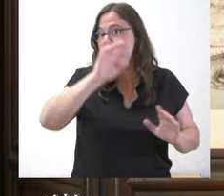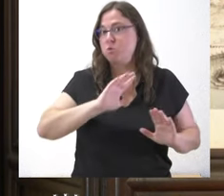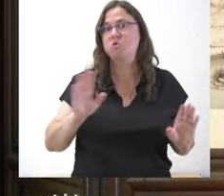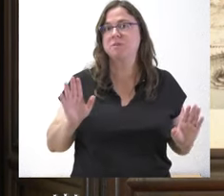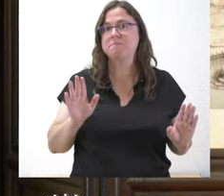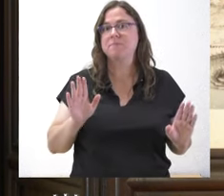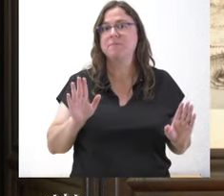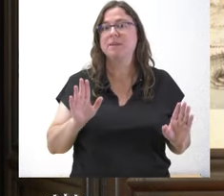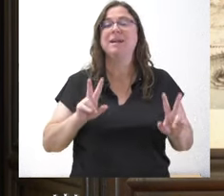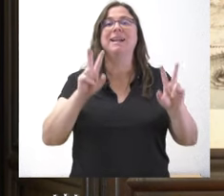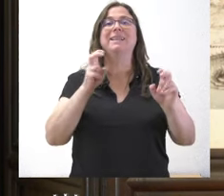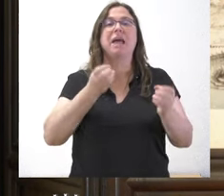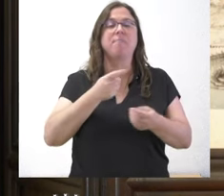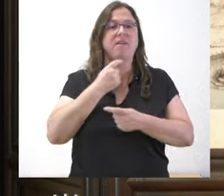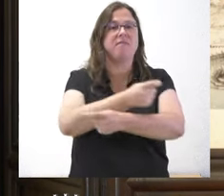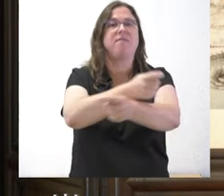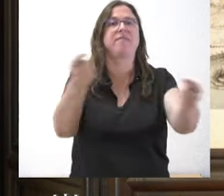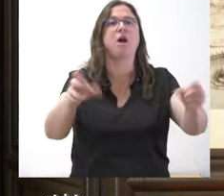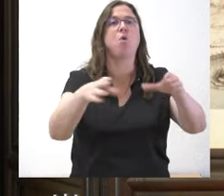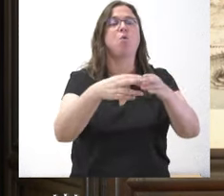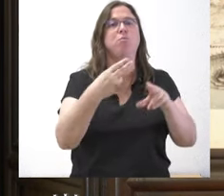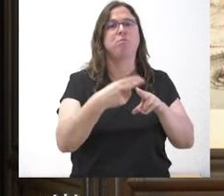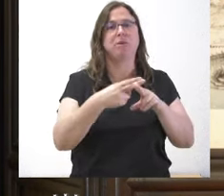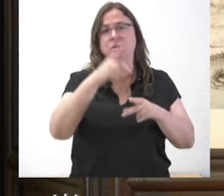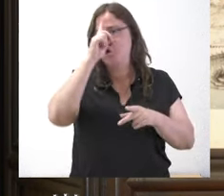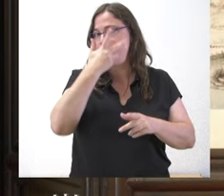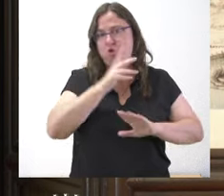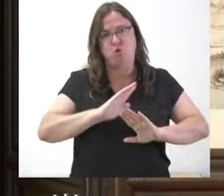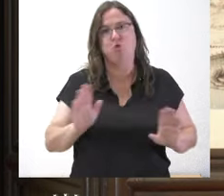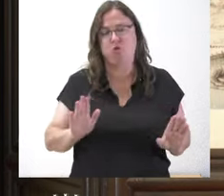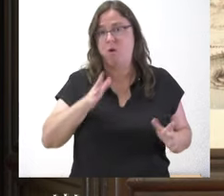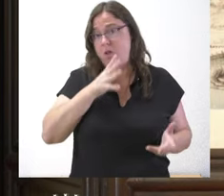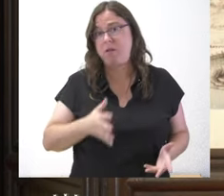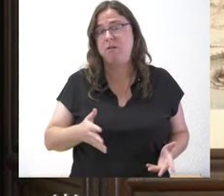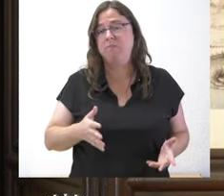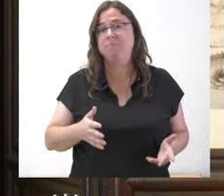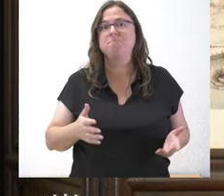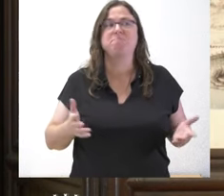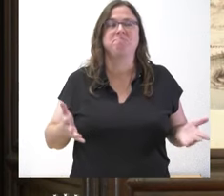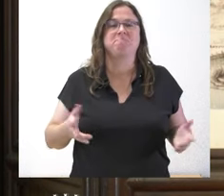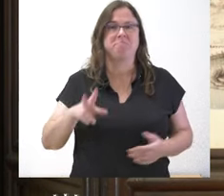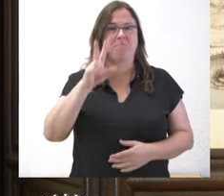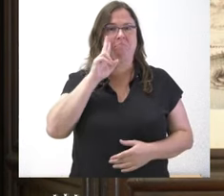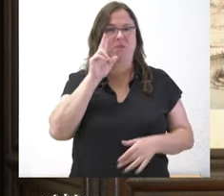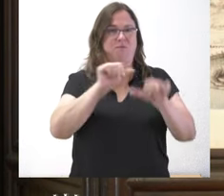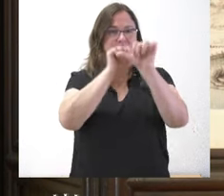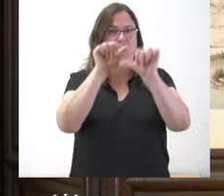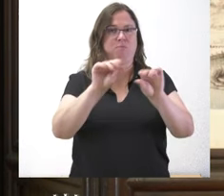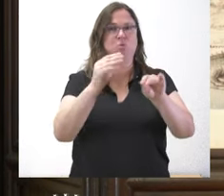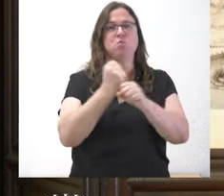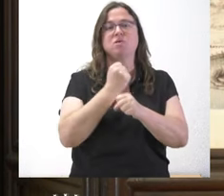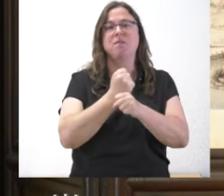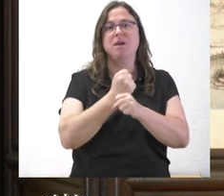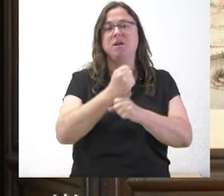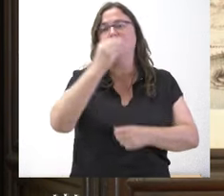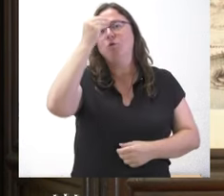de la información que se ha facilitado a los grupos parlamentarios lo desconozco en estos momentos pero viendo el modus operandi me imagino que